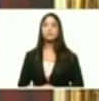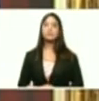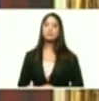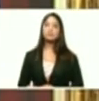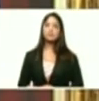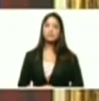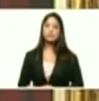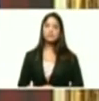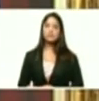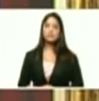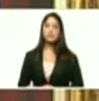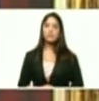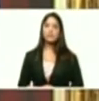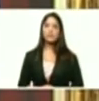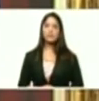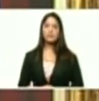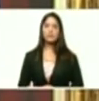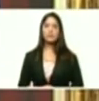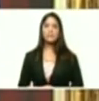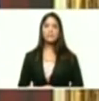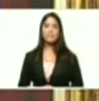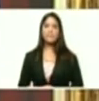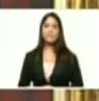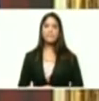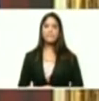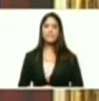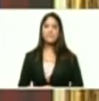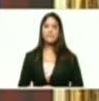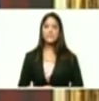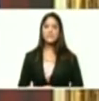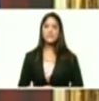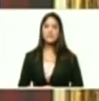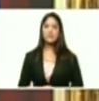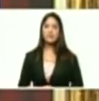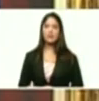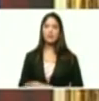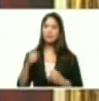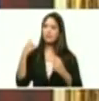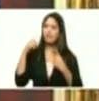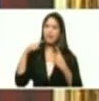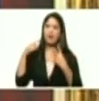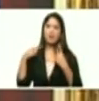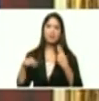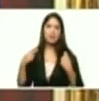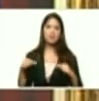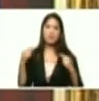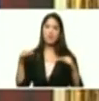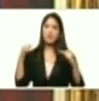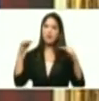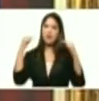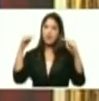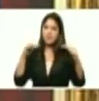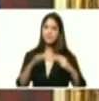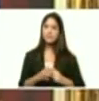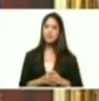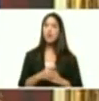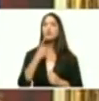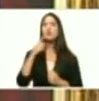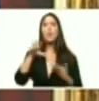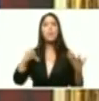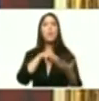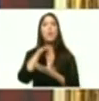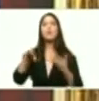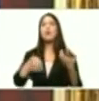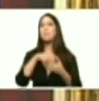como hemos venido exponiendo, a distintos niveles, digo que, la crisis ha